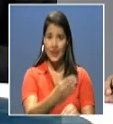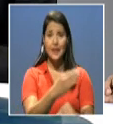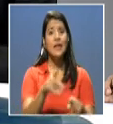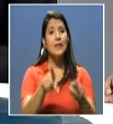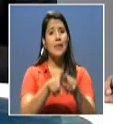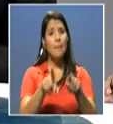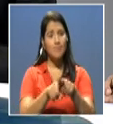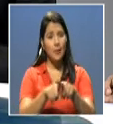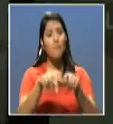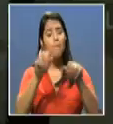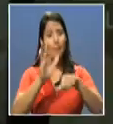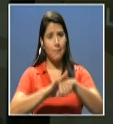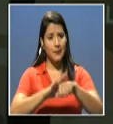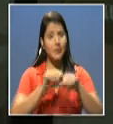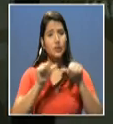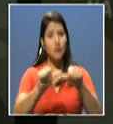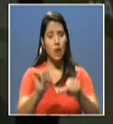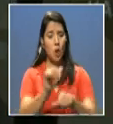bancario.